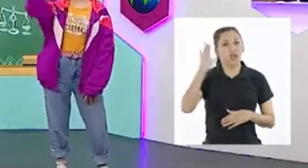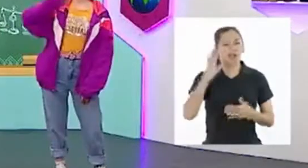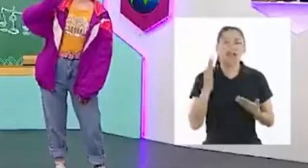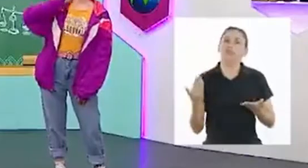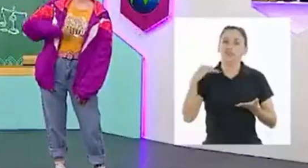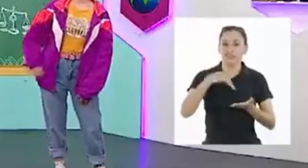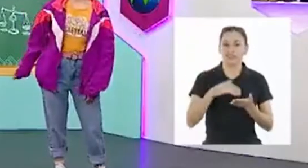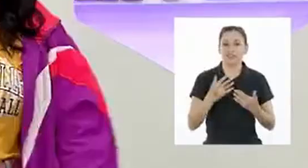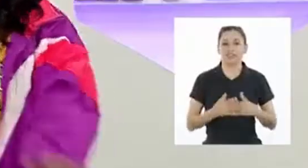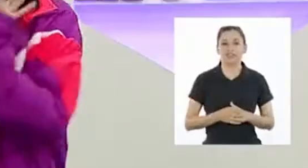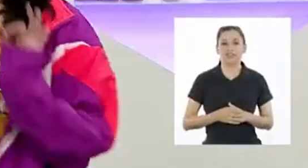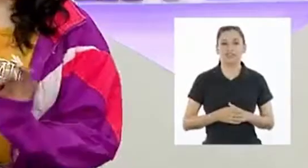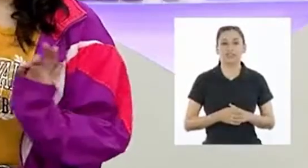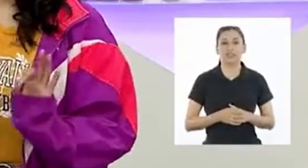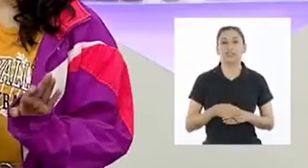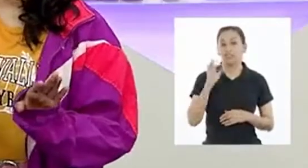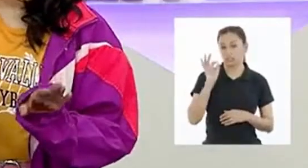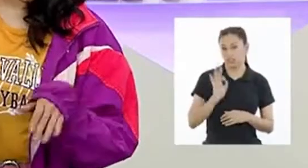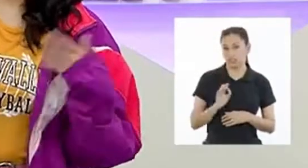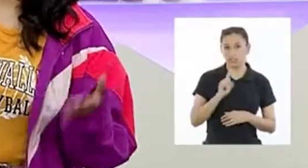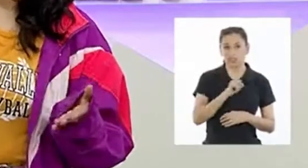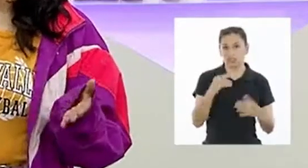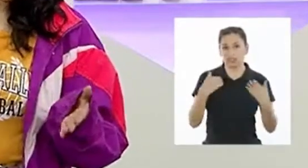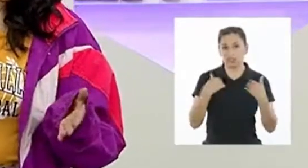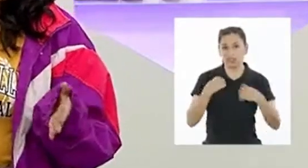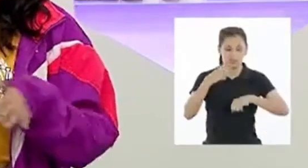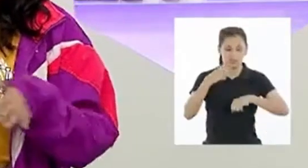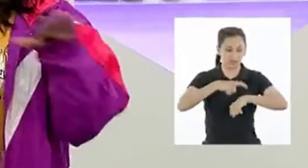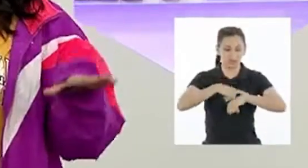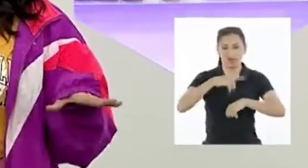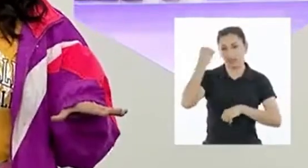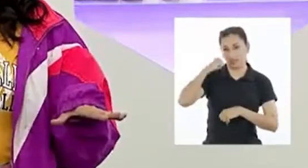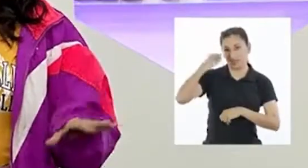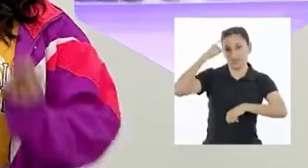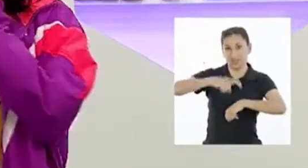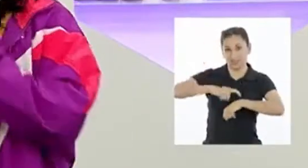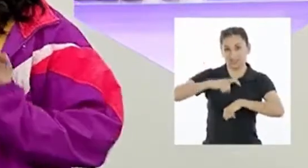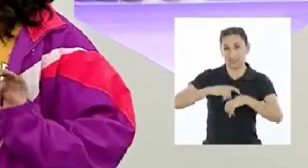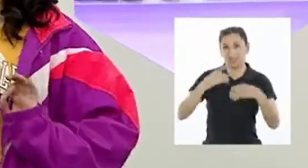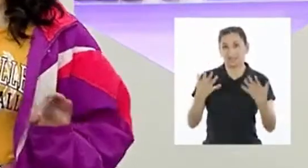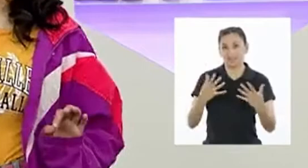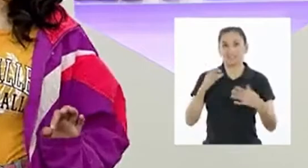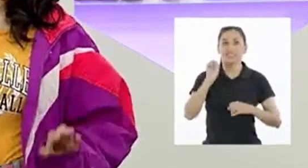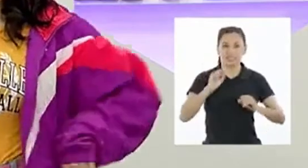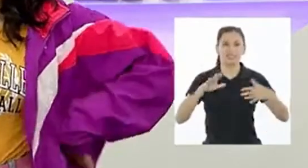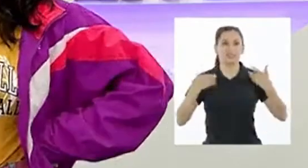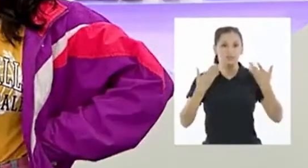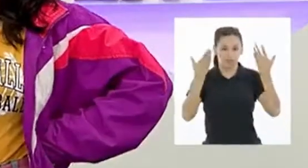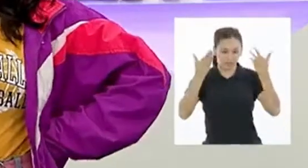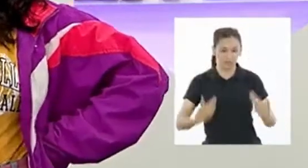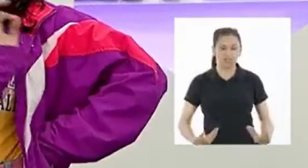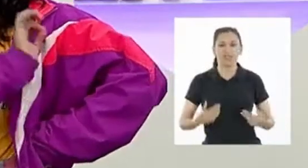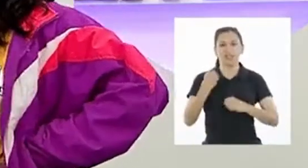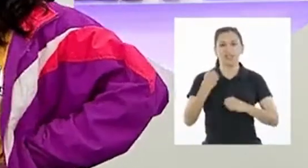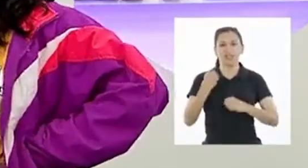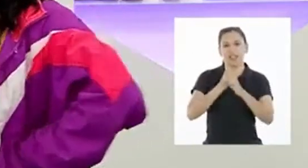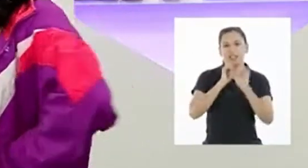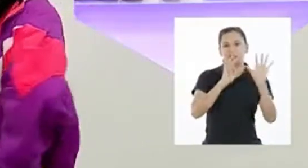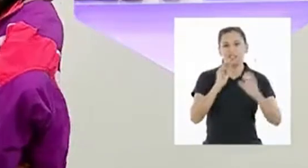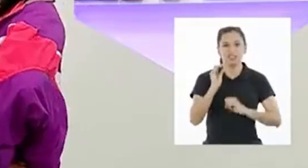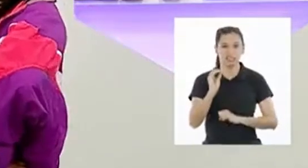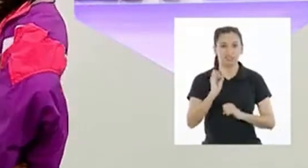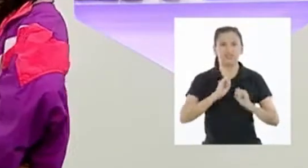Hola nuevamente. Y si bien no tenemos el reloj para viajar en el tiempo, sí que puedo vestirme como en la década de los